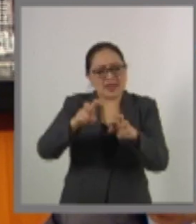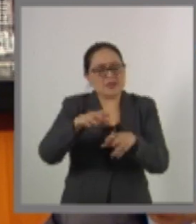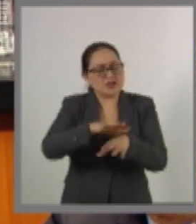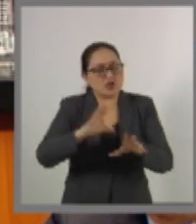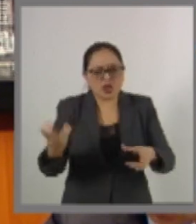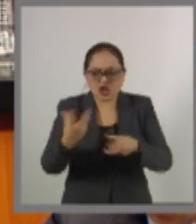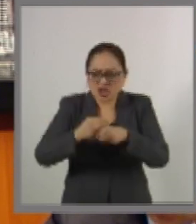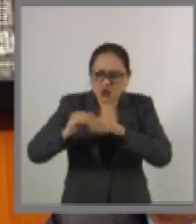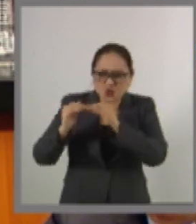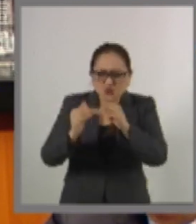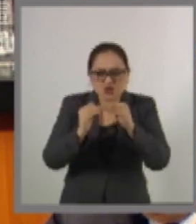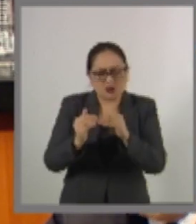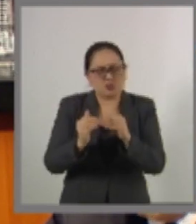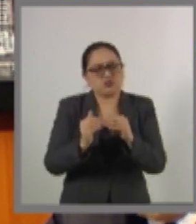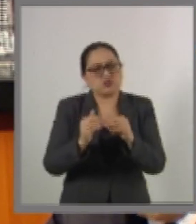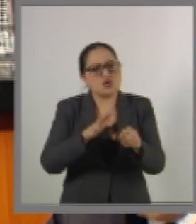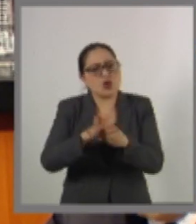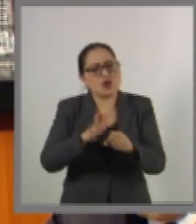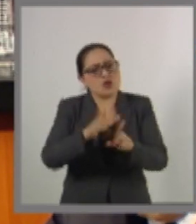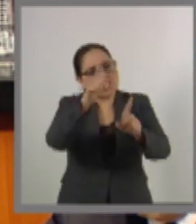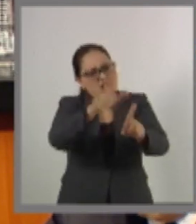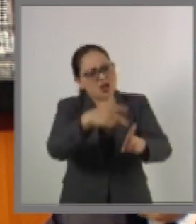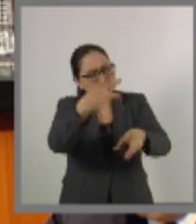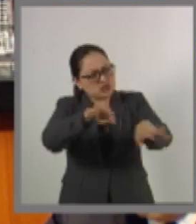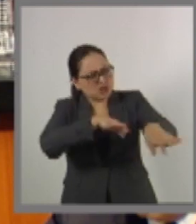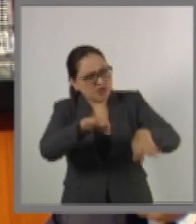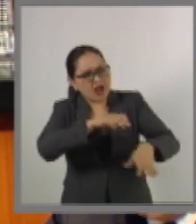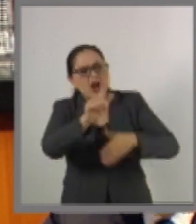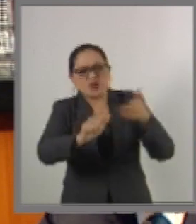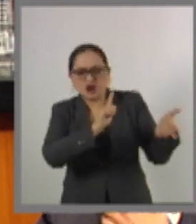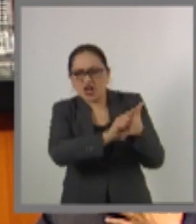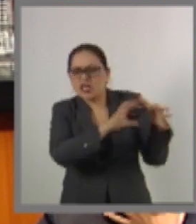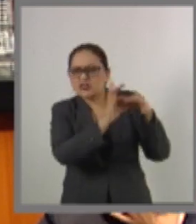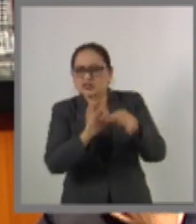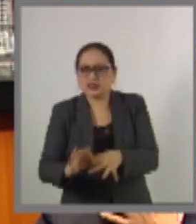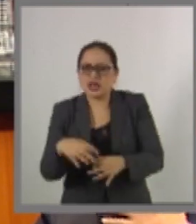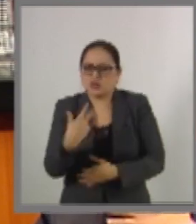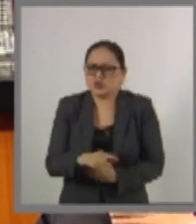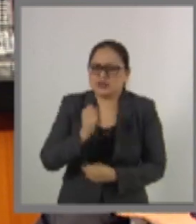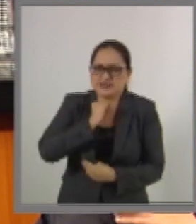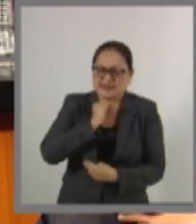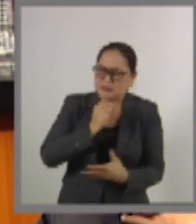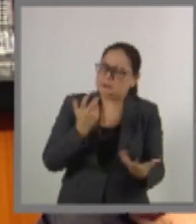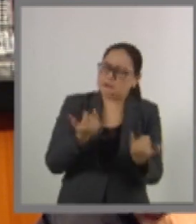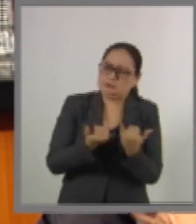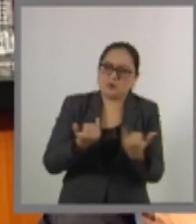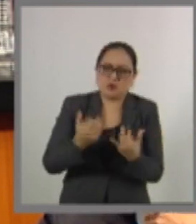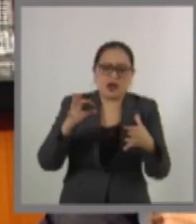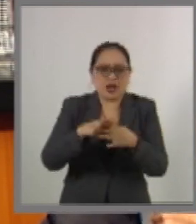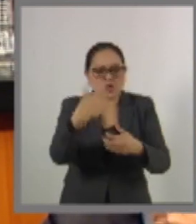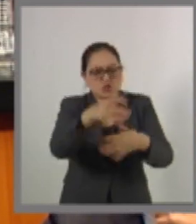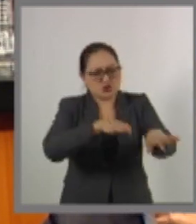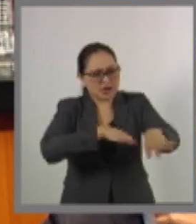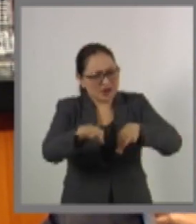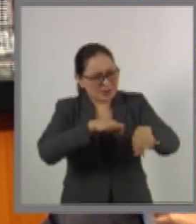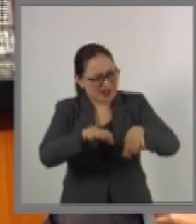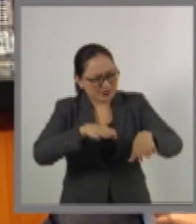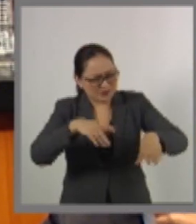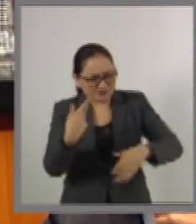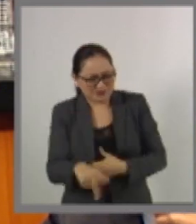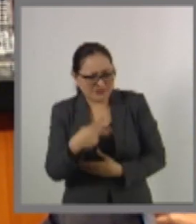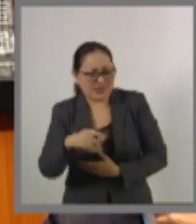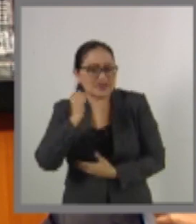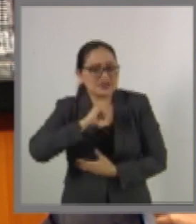y soy tributario de su rigor en la aplicación de las leyes parlamentarias y del trabajo